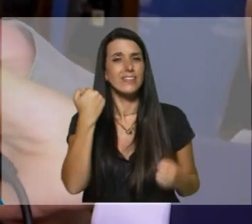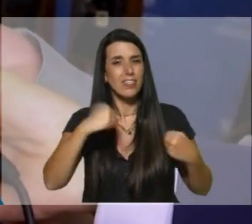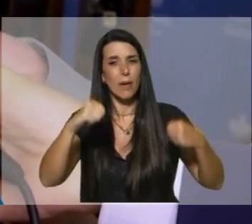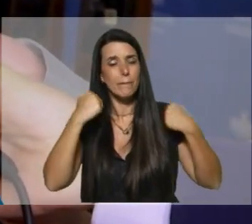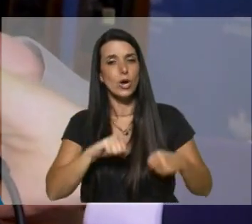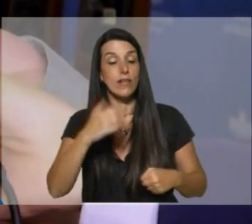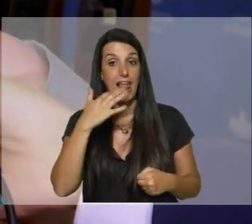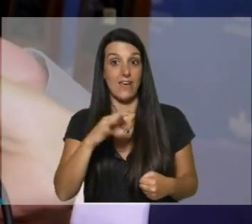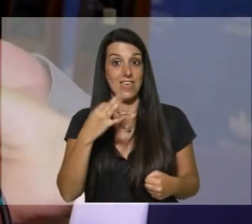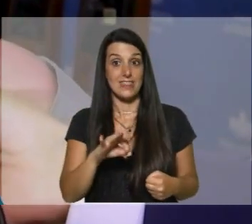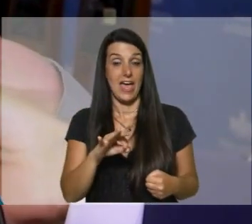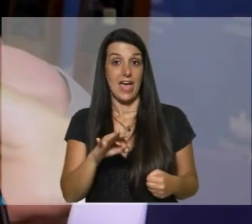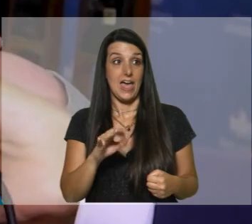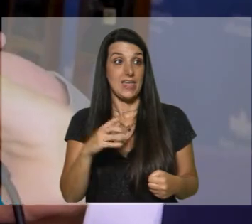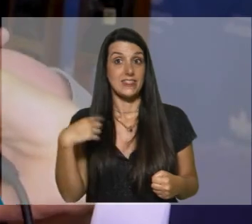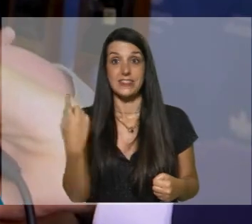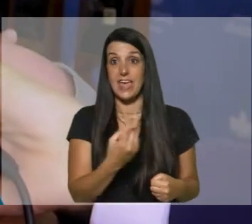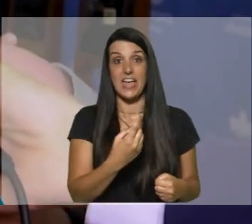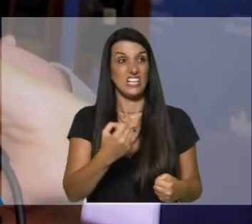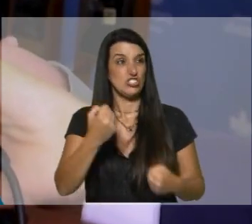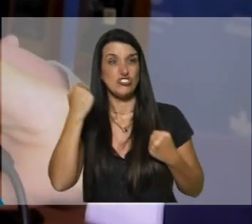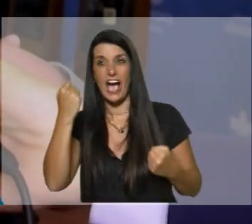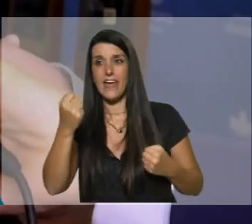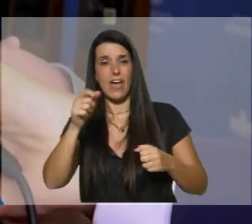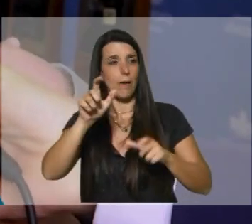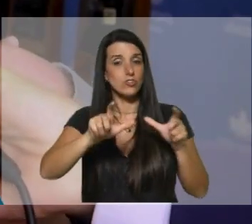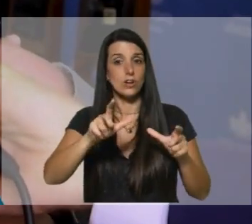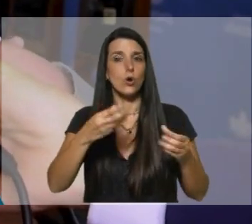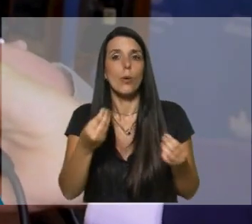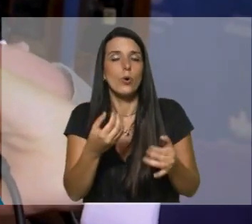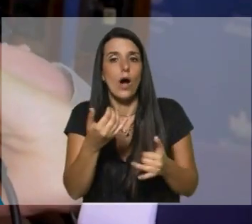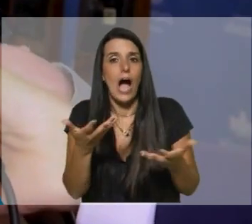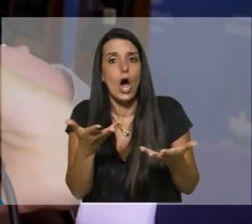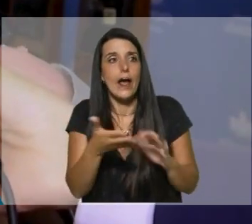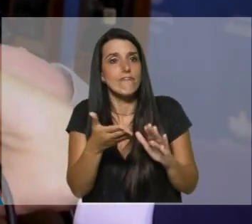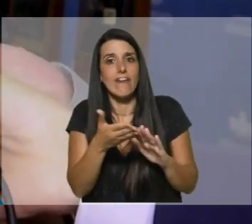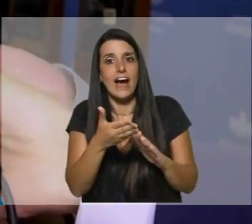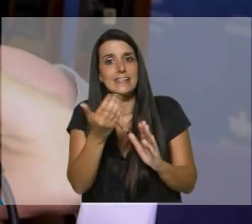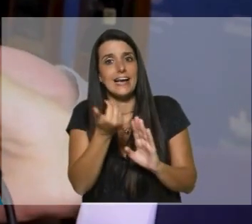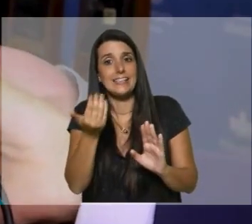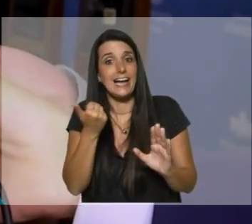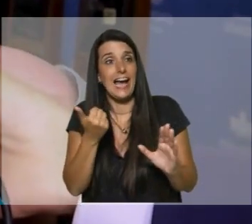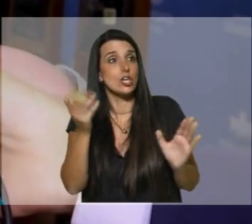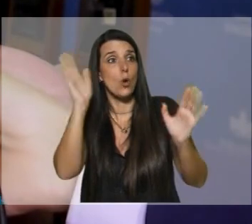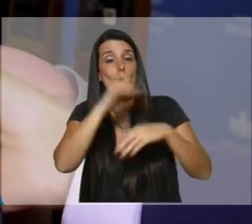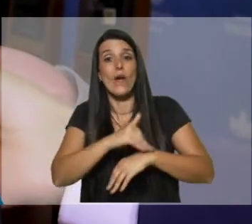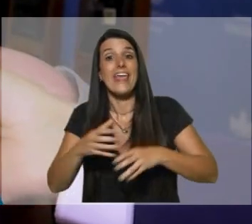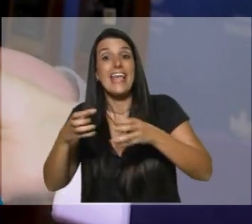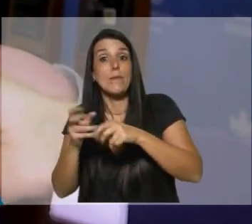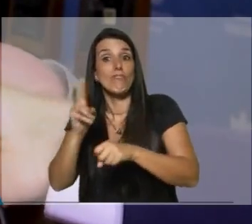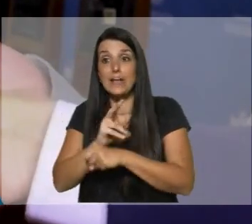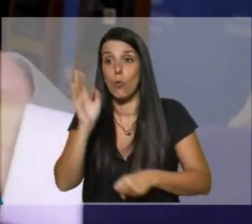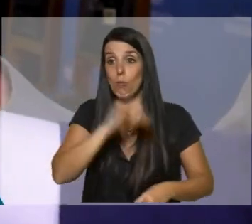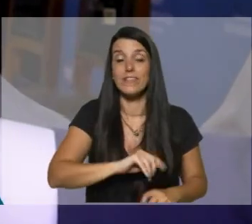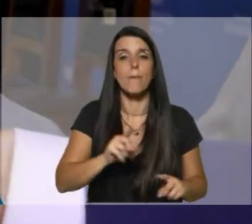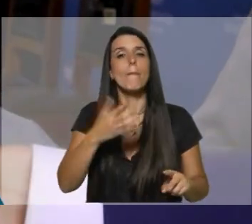que de los pulmones, la separación de hinchada, ahora público local, vamos a terminar jugando prácticamente sin equipo visitante también, porque si el problema va a ser